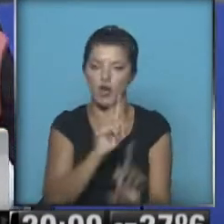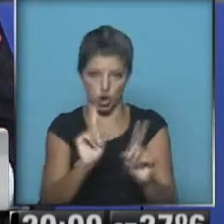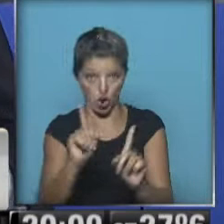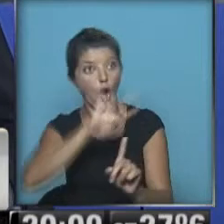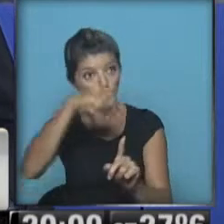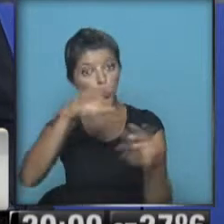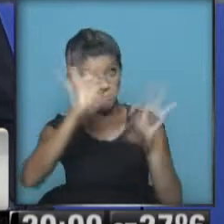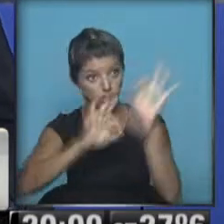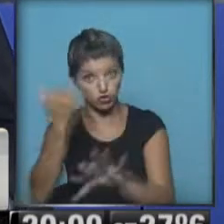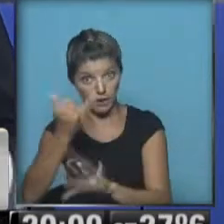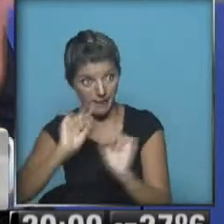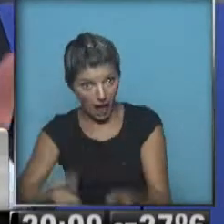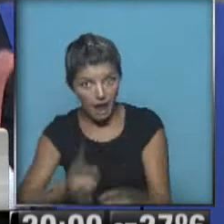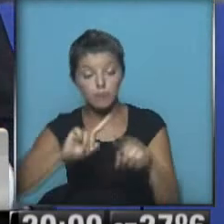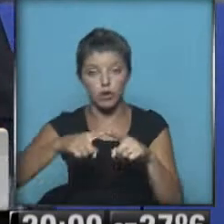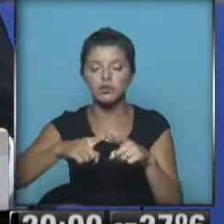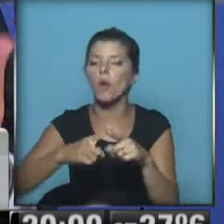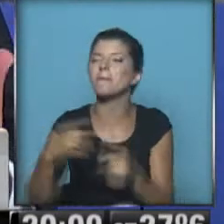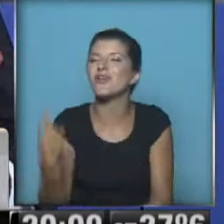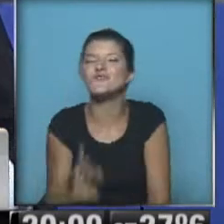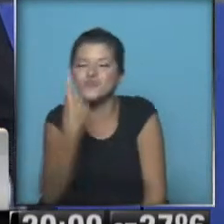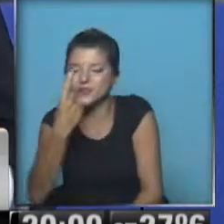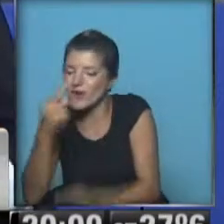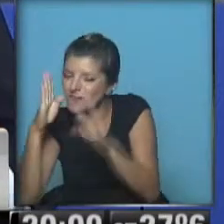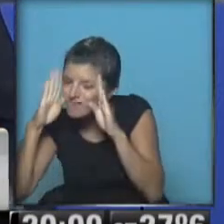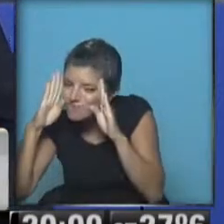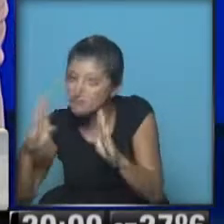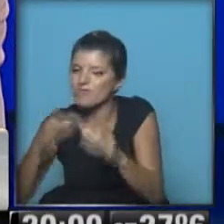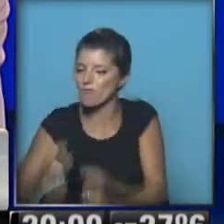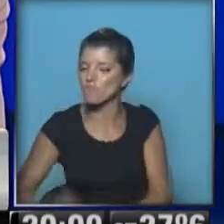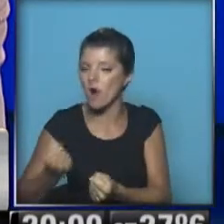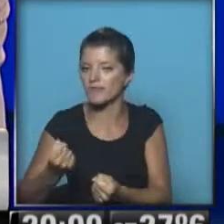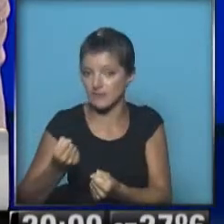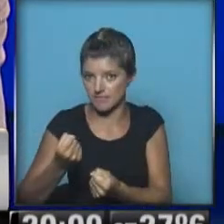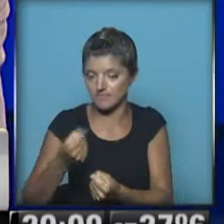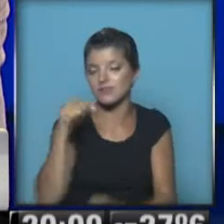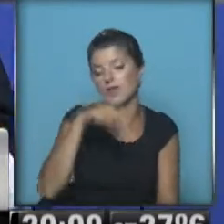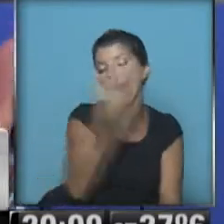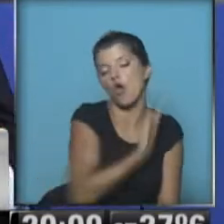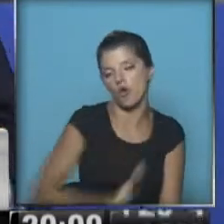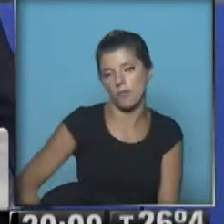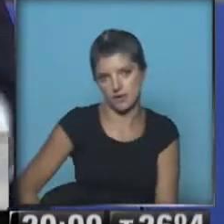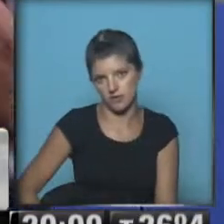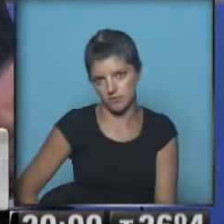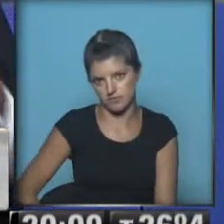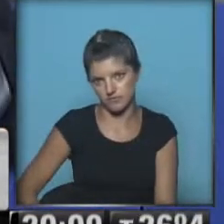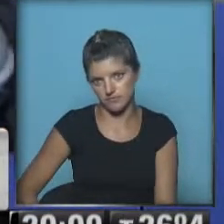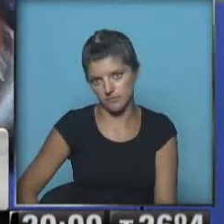existen otros proyectos, ¿no? Pero el único que está explicitado, que es el del gobierno, que además no puede hacer otra cosa,